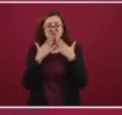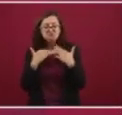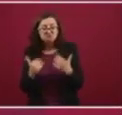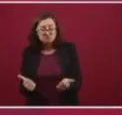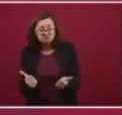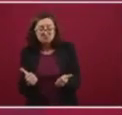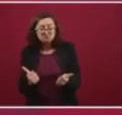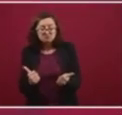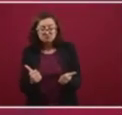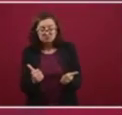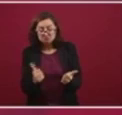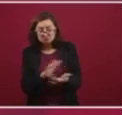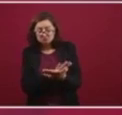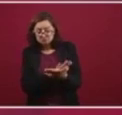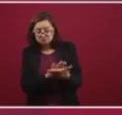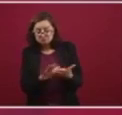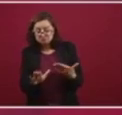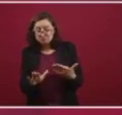hay